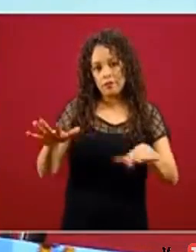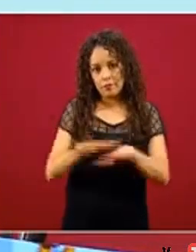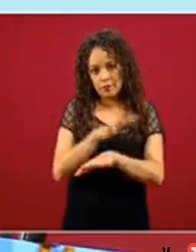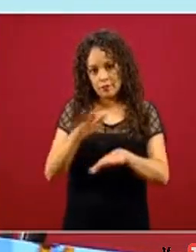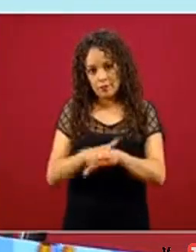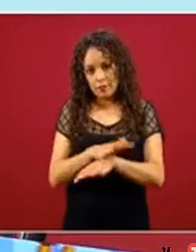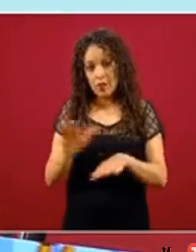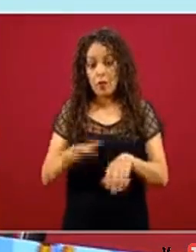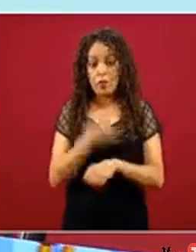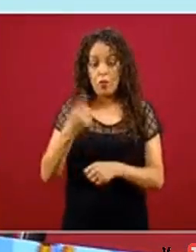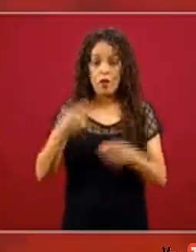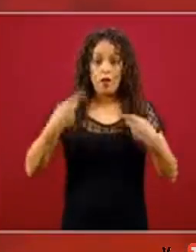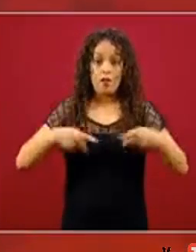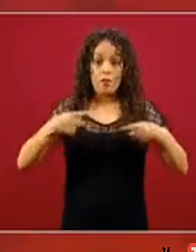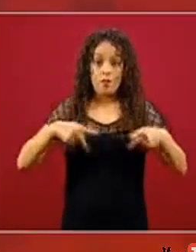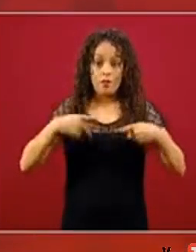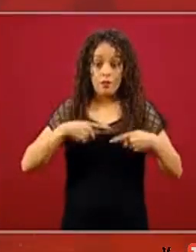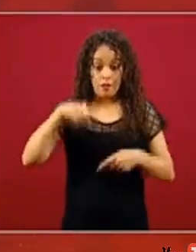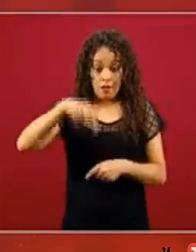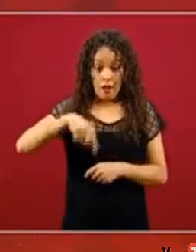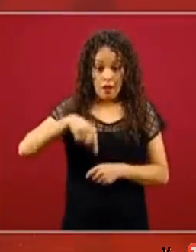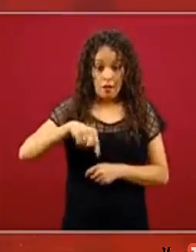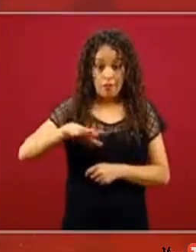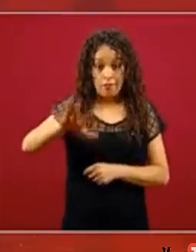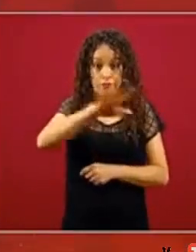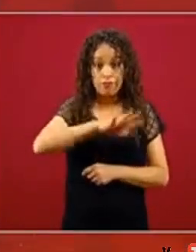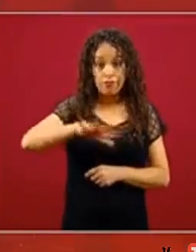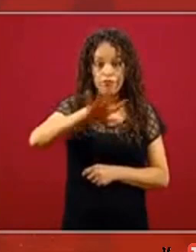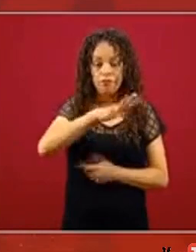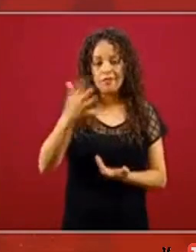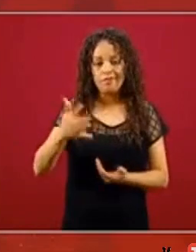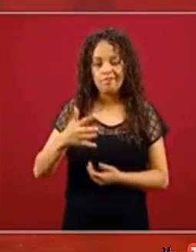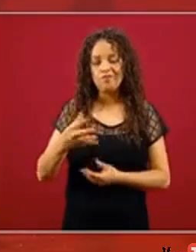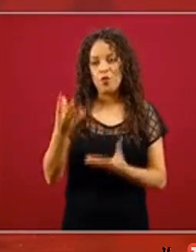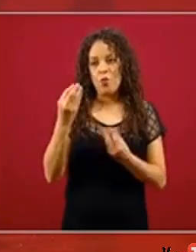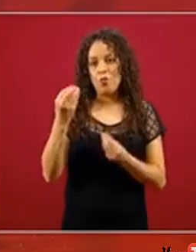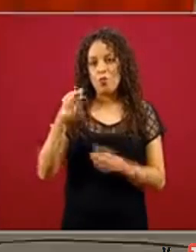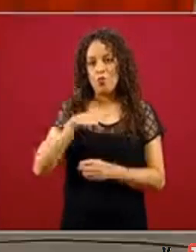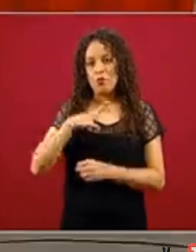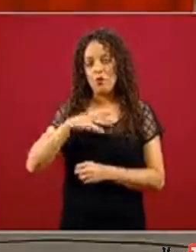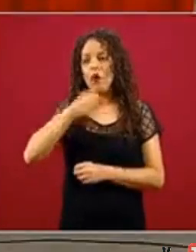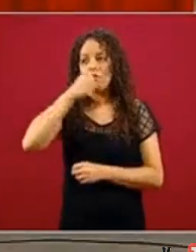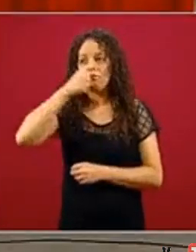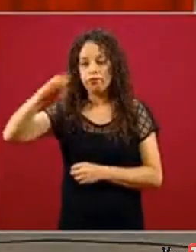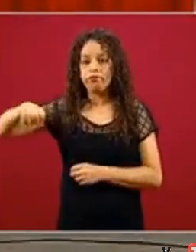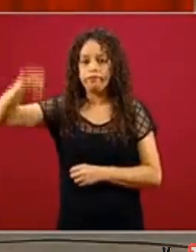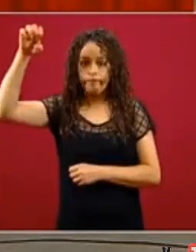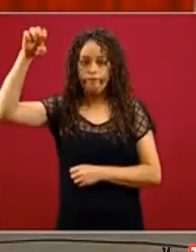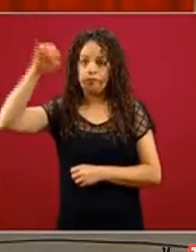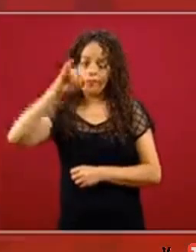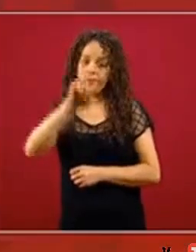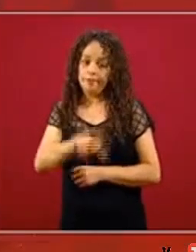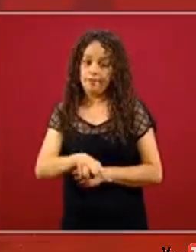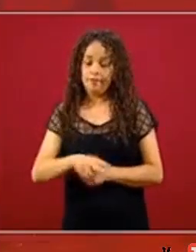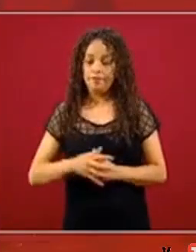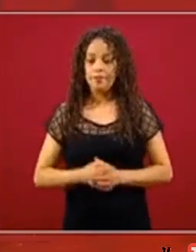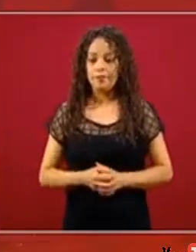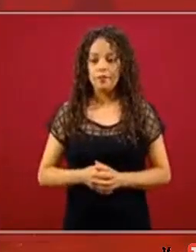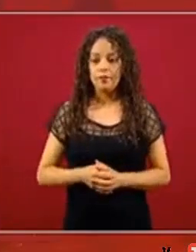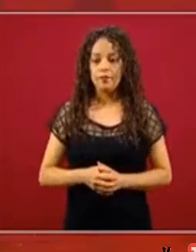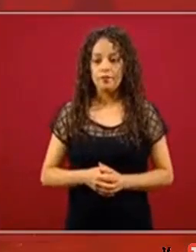edad, excepto quienes son, desde luego, menores de edad, de 18 y menos, la población es mayor de edad. No tiene sentido